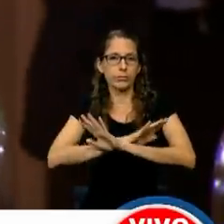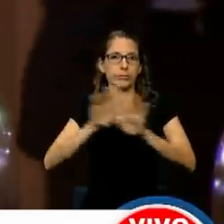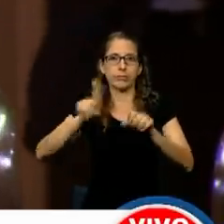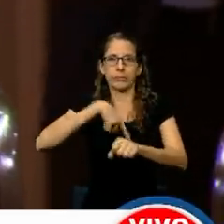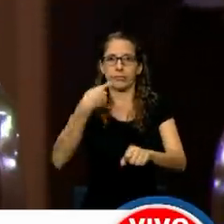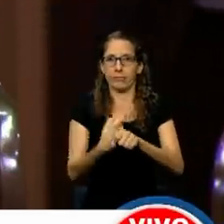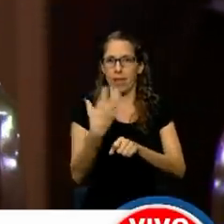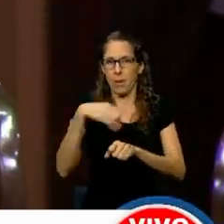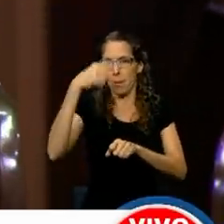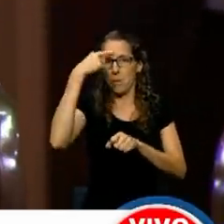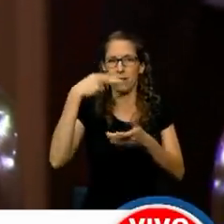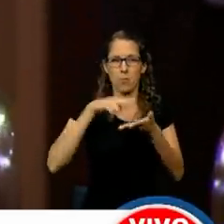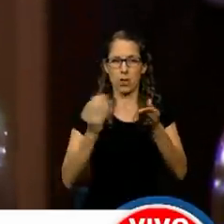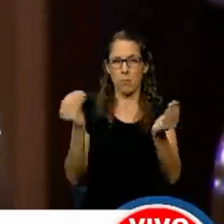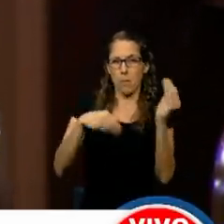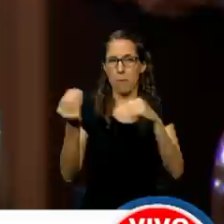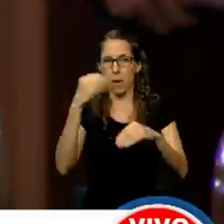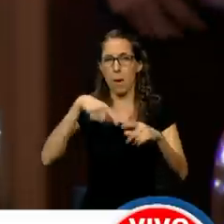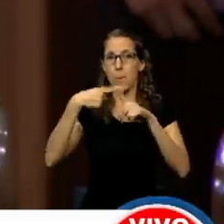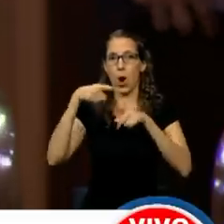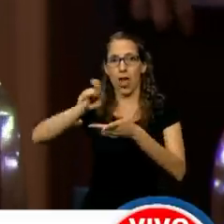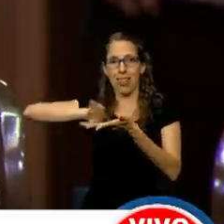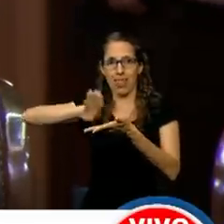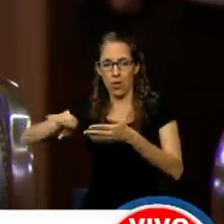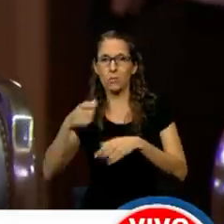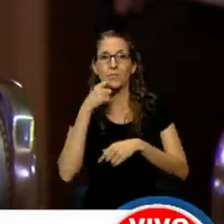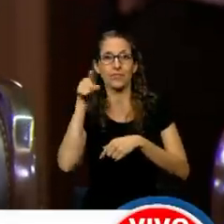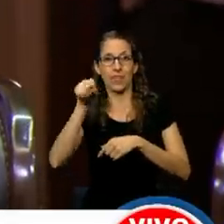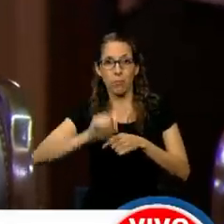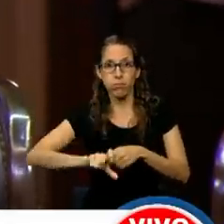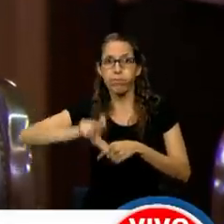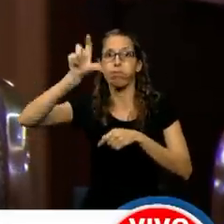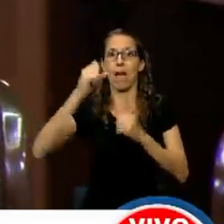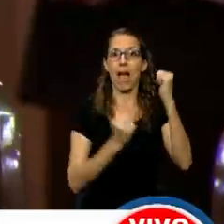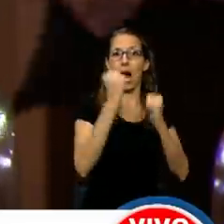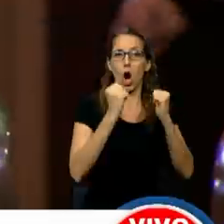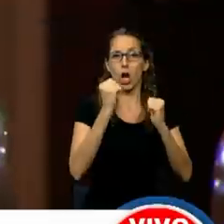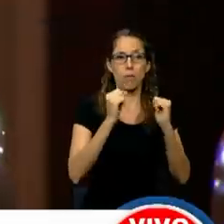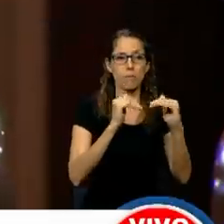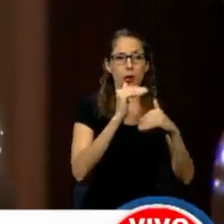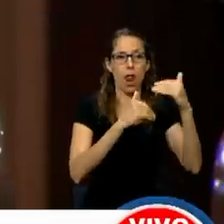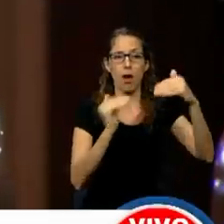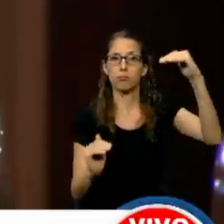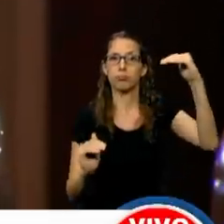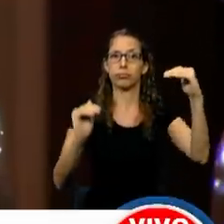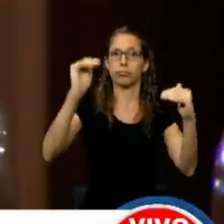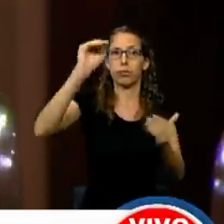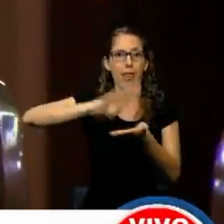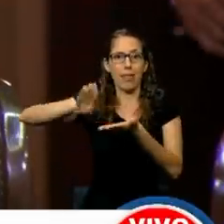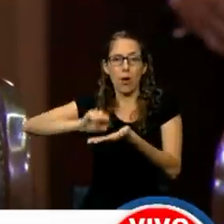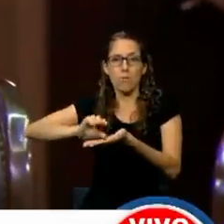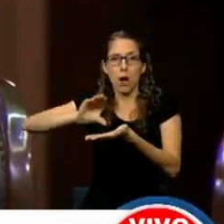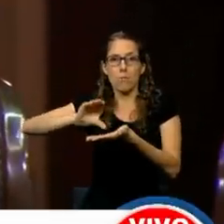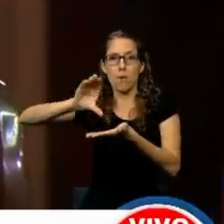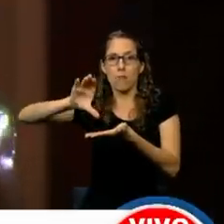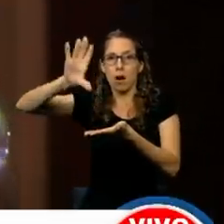que se paga por el stock de deuda si esa sumatoria es mayor a la tasa de crecimiento de la economía la deuda se hace insostenible crece